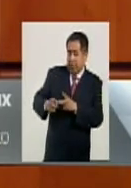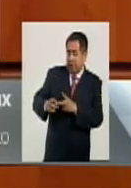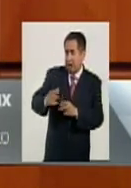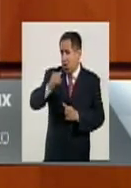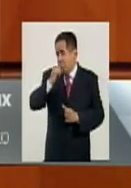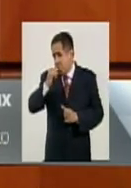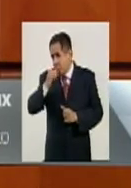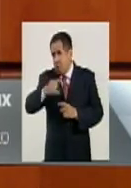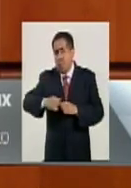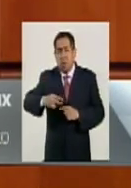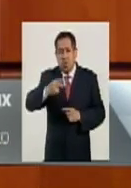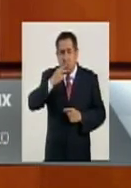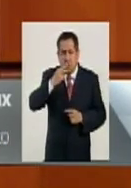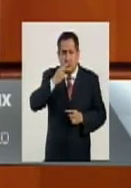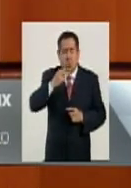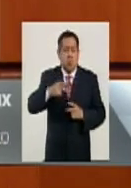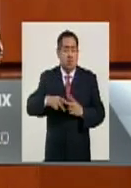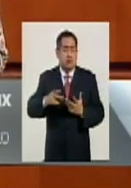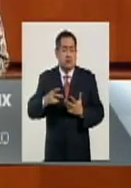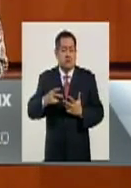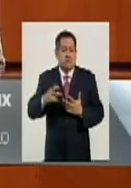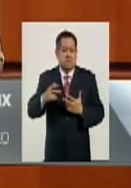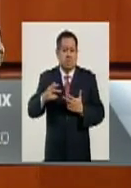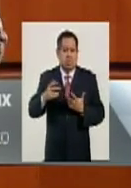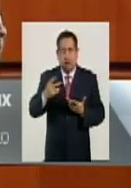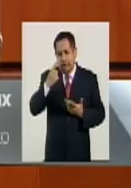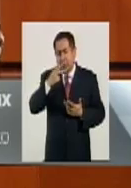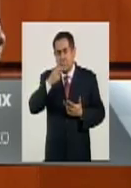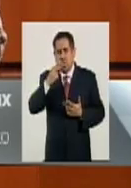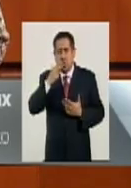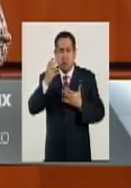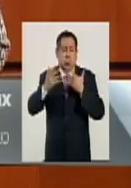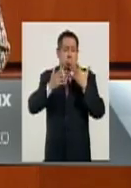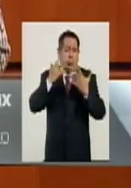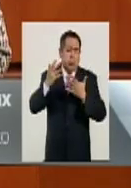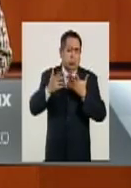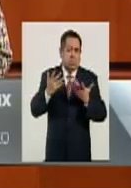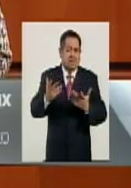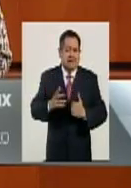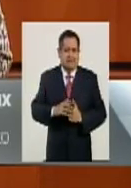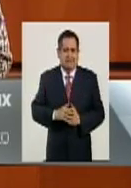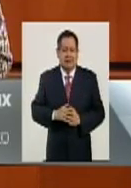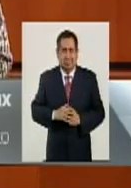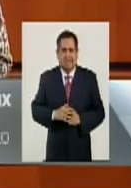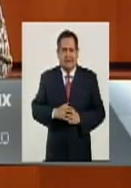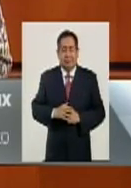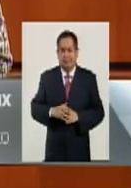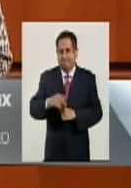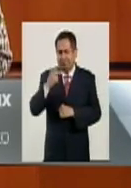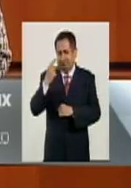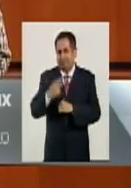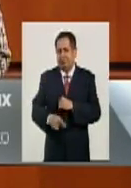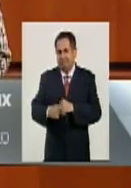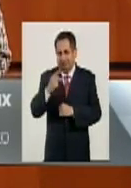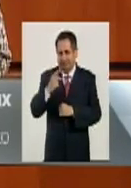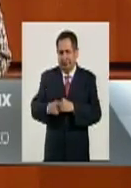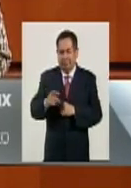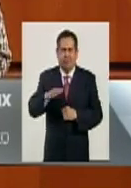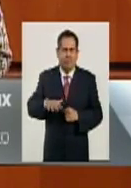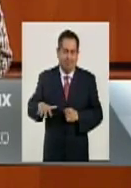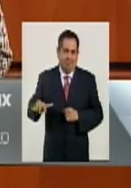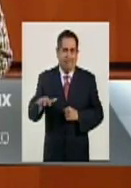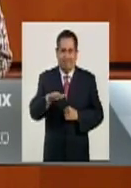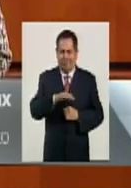por supuesto la inhalación, en el caso del tabaco, quiero decirles que ponemos en riesgo, por